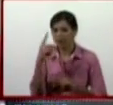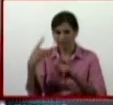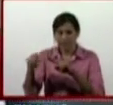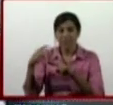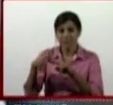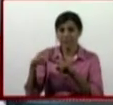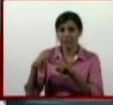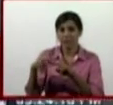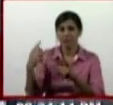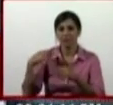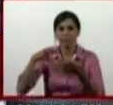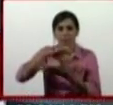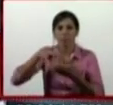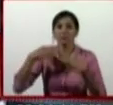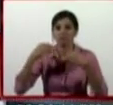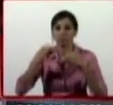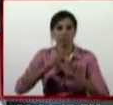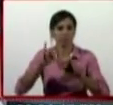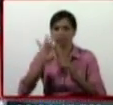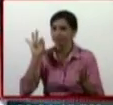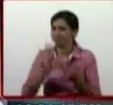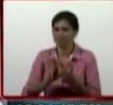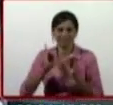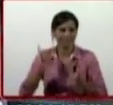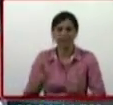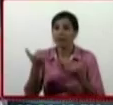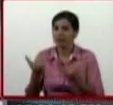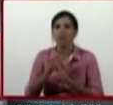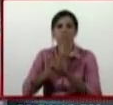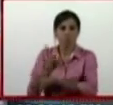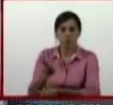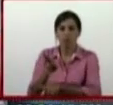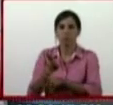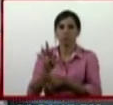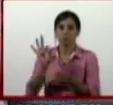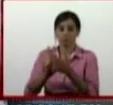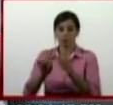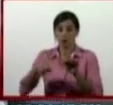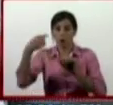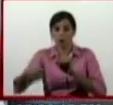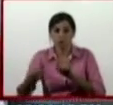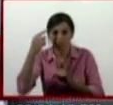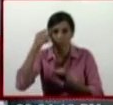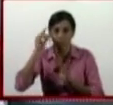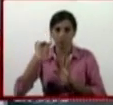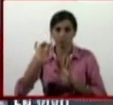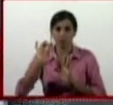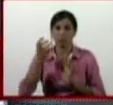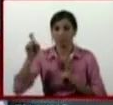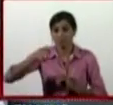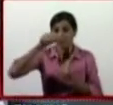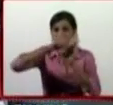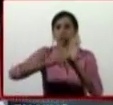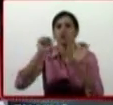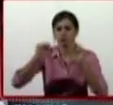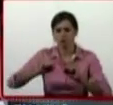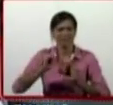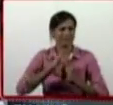salud, inmediatamente lo atendemos, inmediatamente, en el segundo, y al otro día, si es operación, la estamos